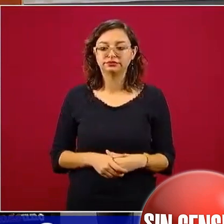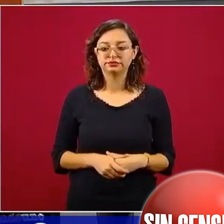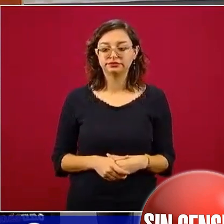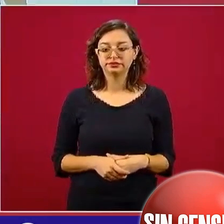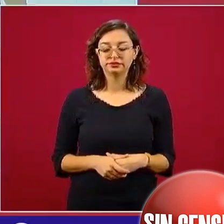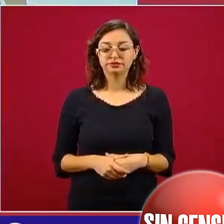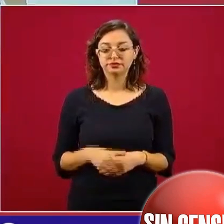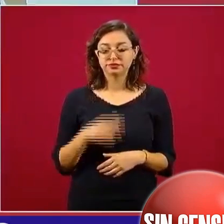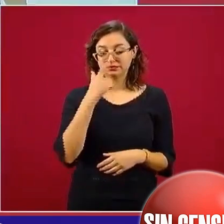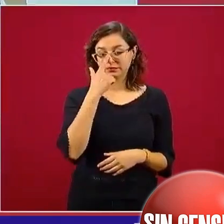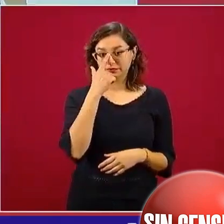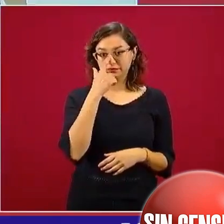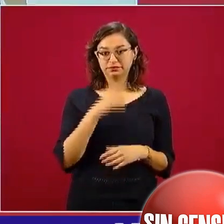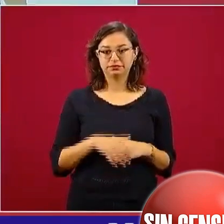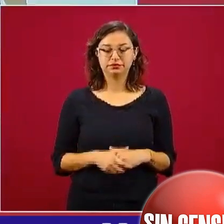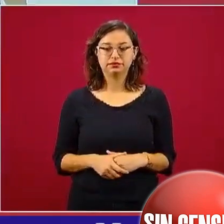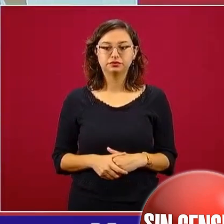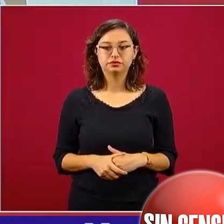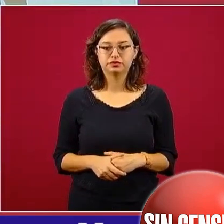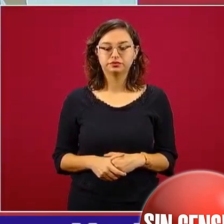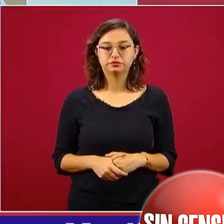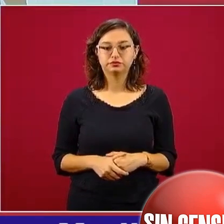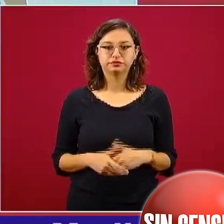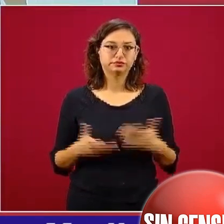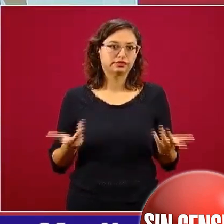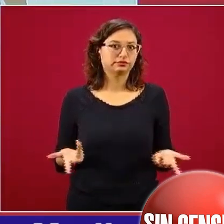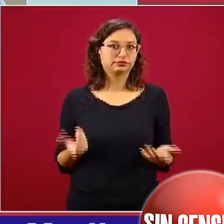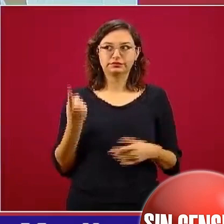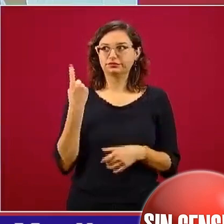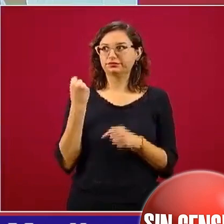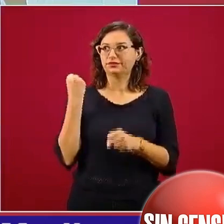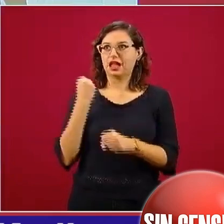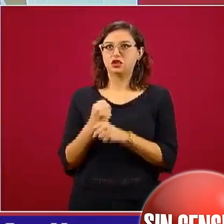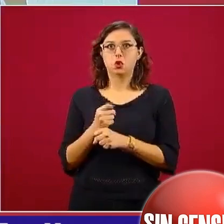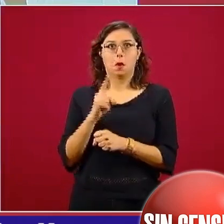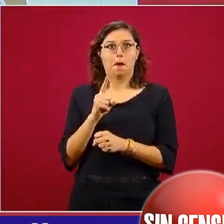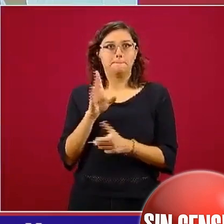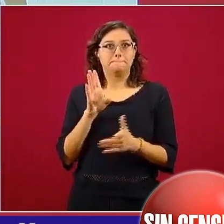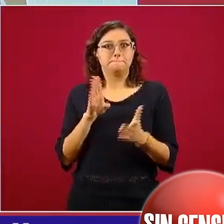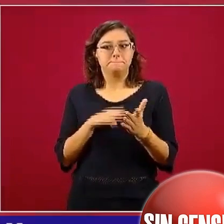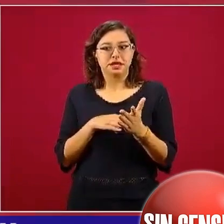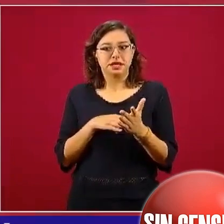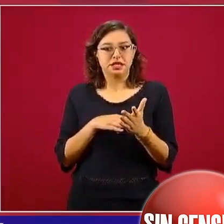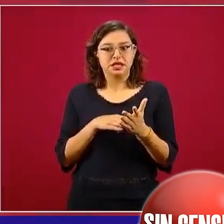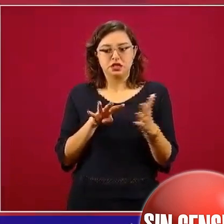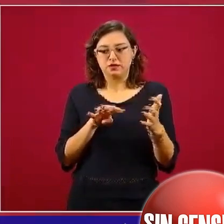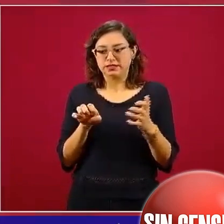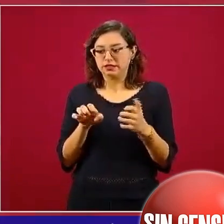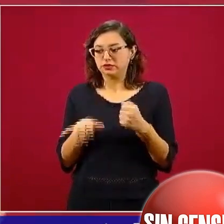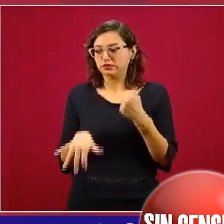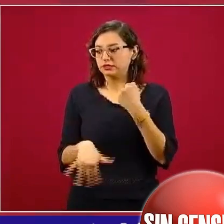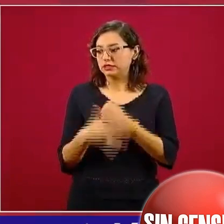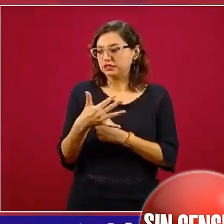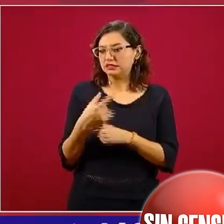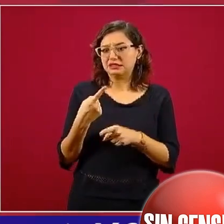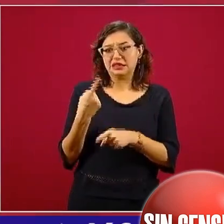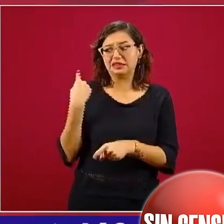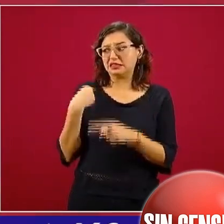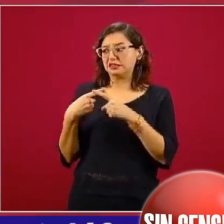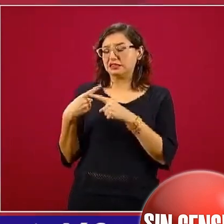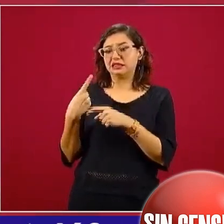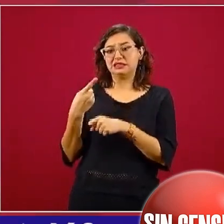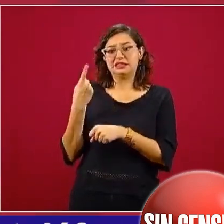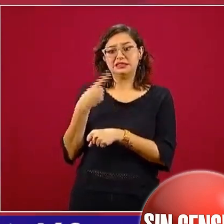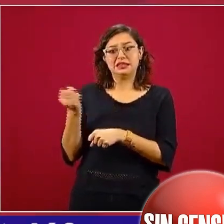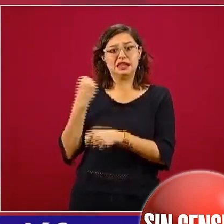Eso no hace mucho, estamos hablando de 1915, hace 100 años. ¿Qué